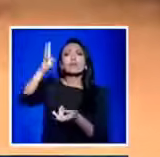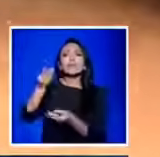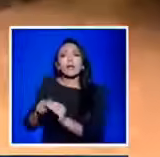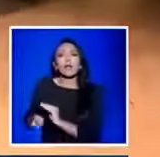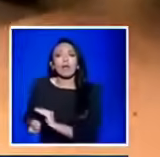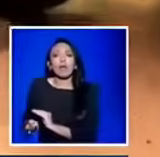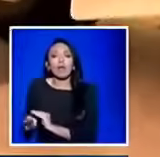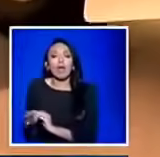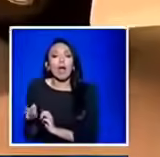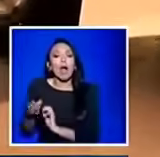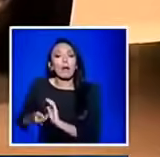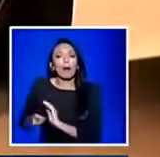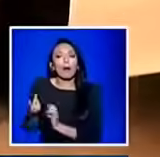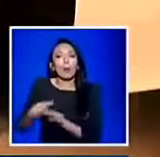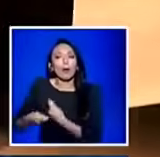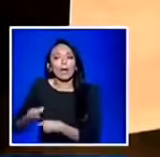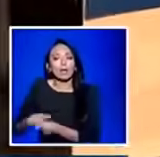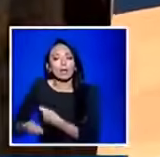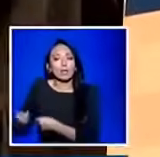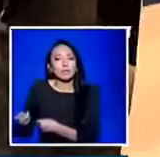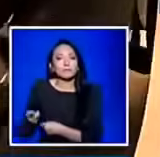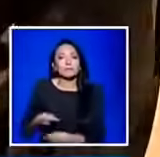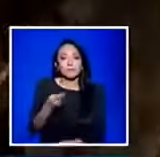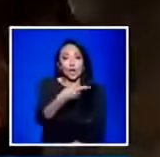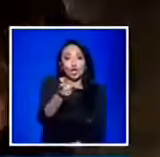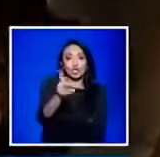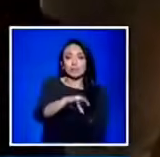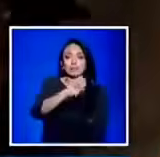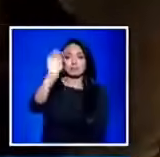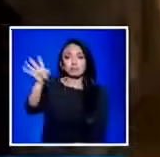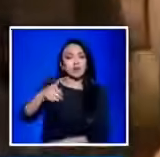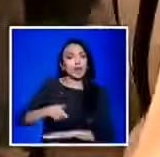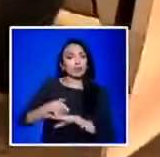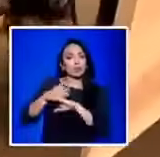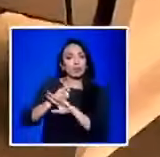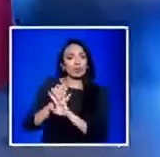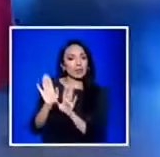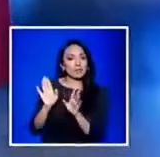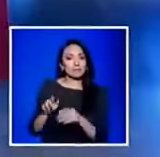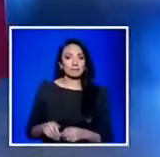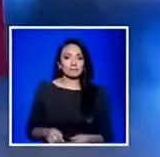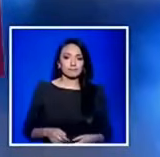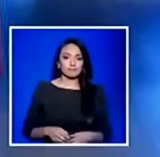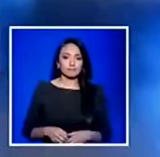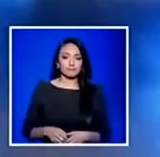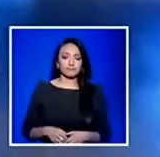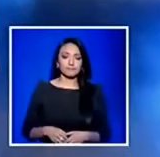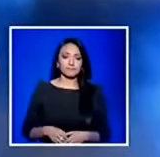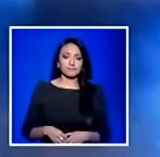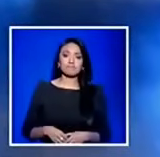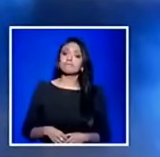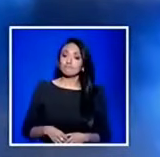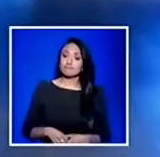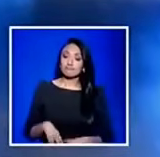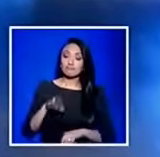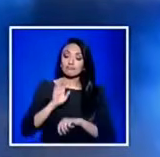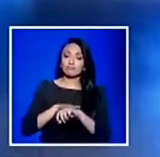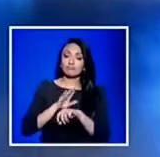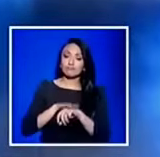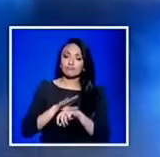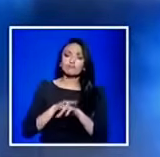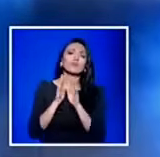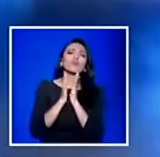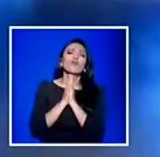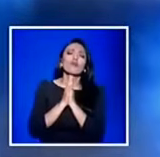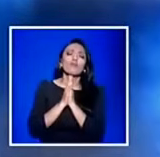Los implicados fueron llevados ante las autoridades para el proceso judicial. Un llamado, vecinos, por favor, no